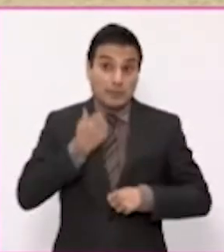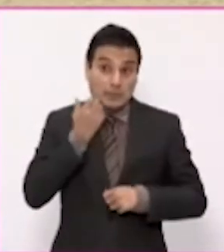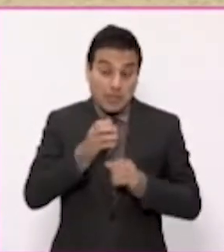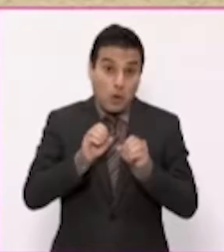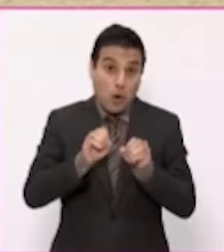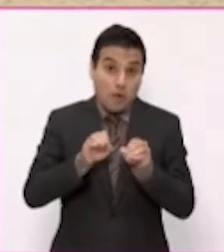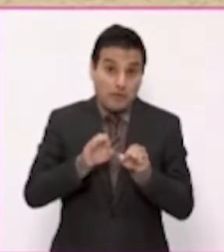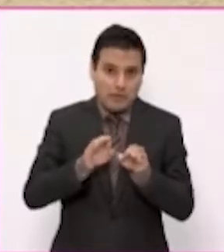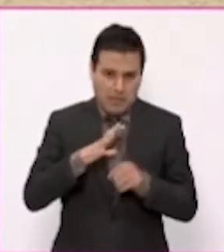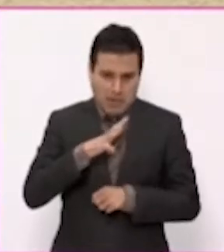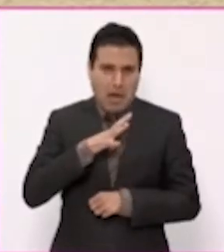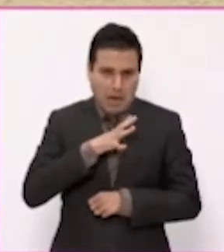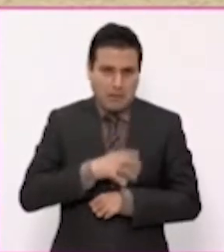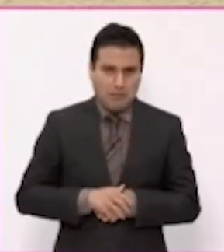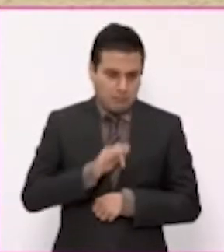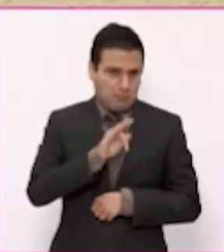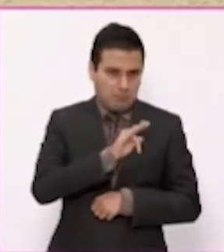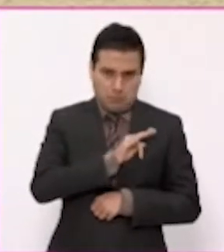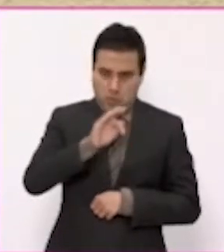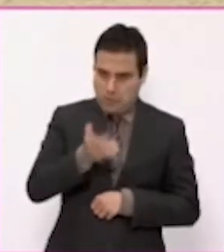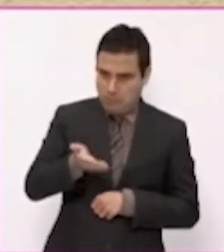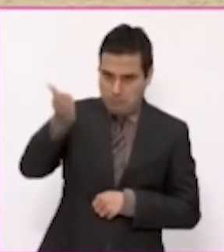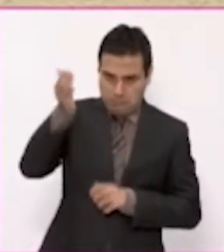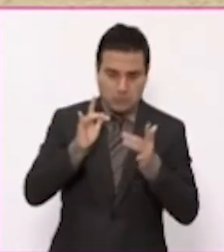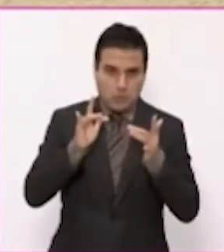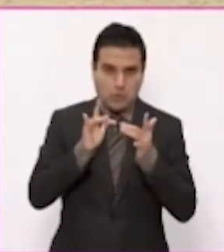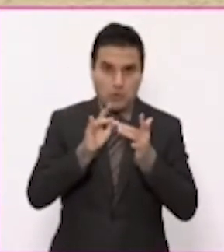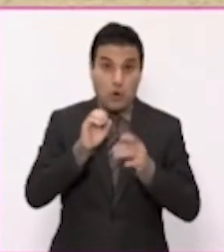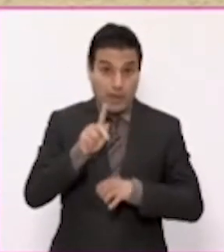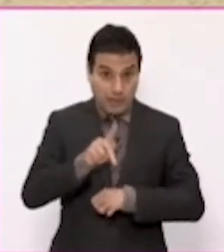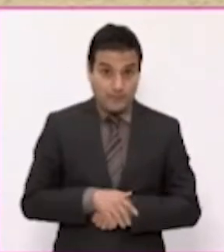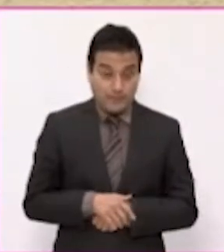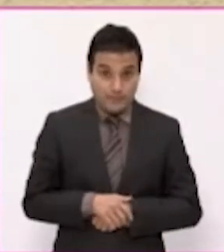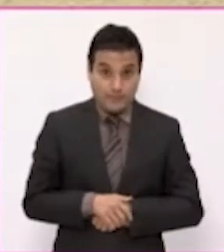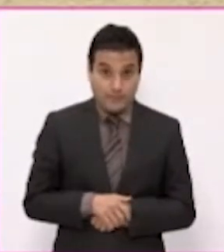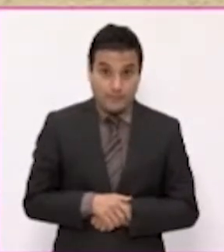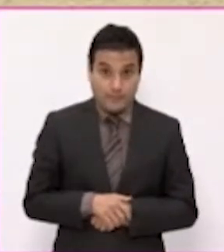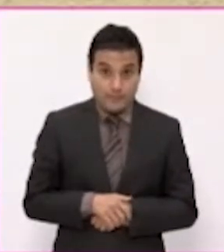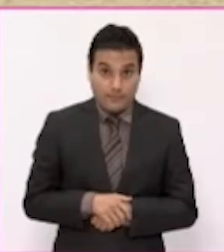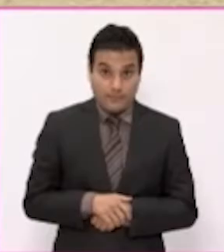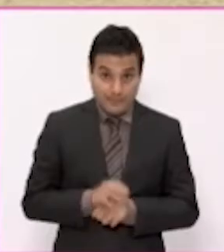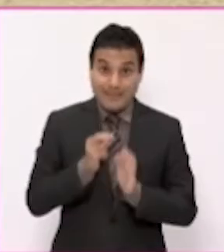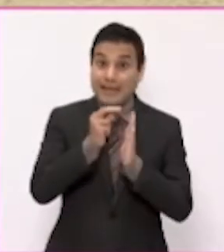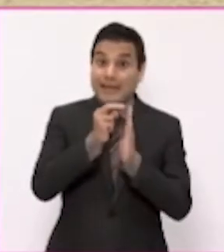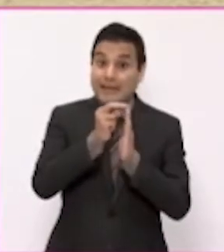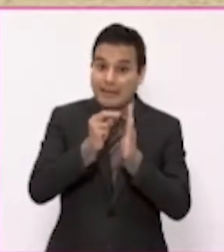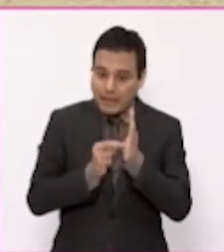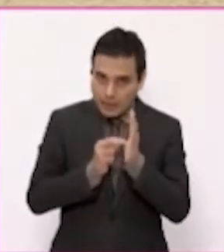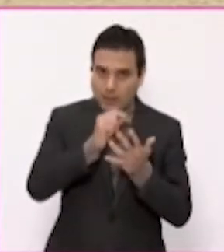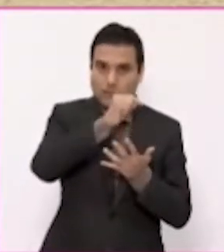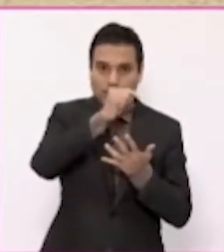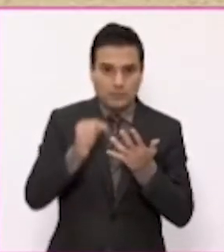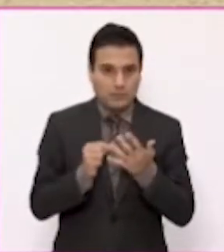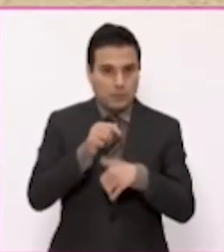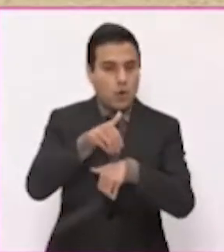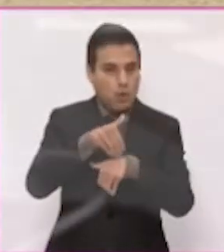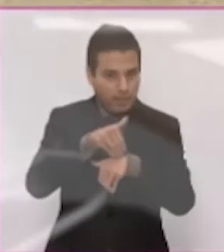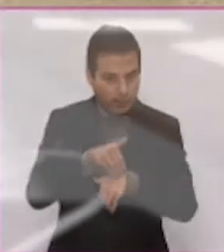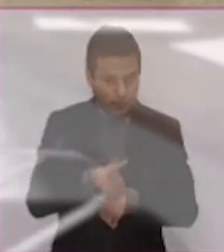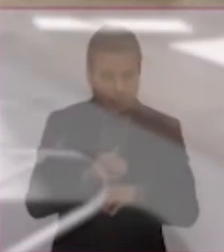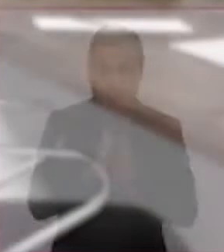que todo el mundo tenemos en la institución, podamos hacerlo para mantener en consecuencia la normatividad vigente en materia sanitaria en